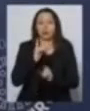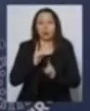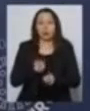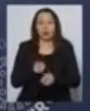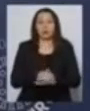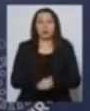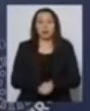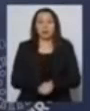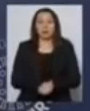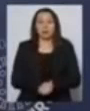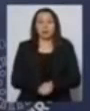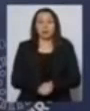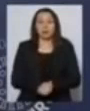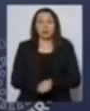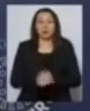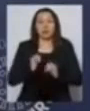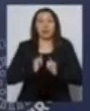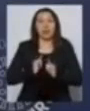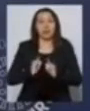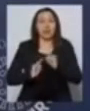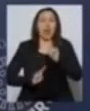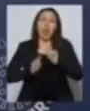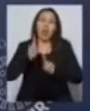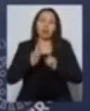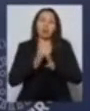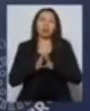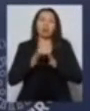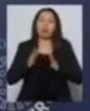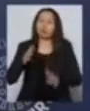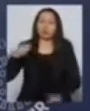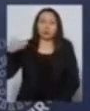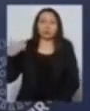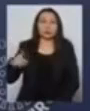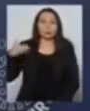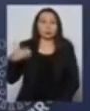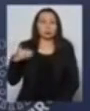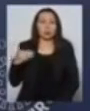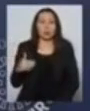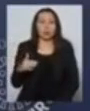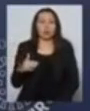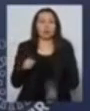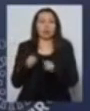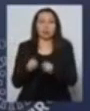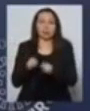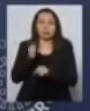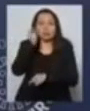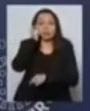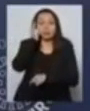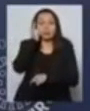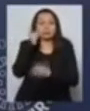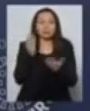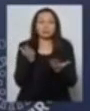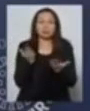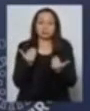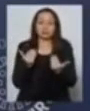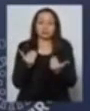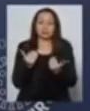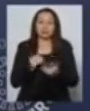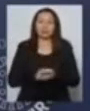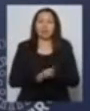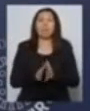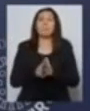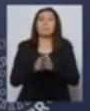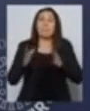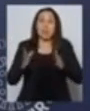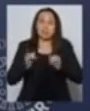tengo que informar algo muy relevante que entiendo requiere